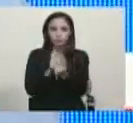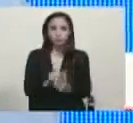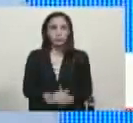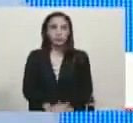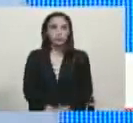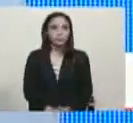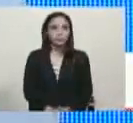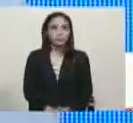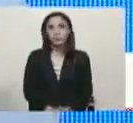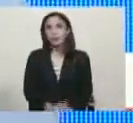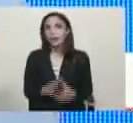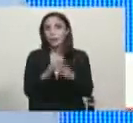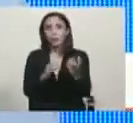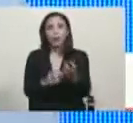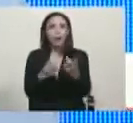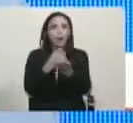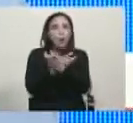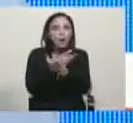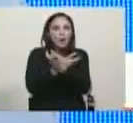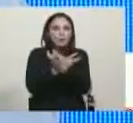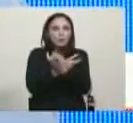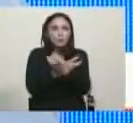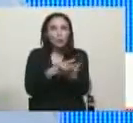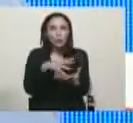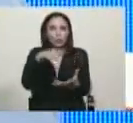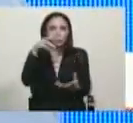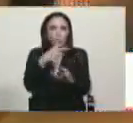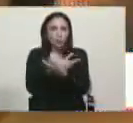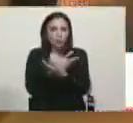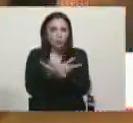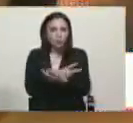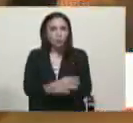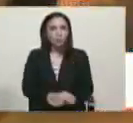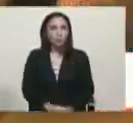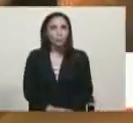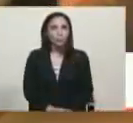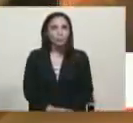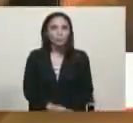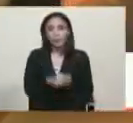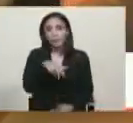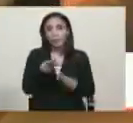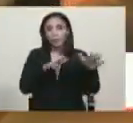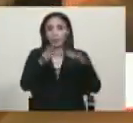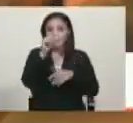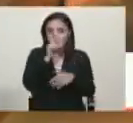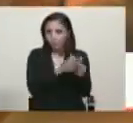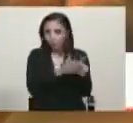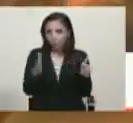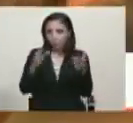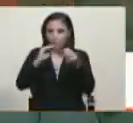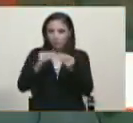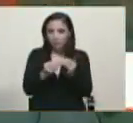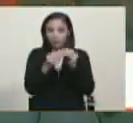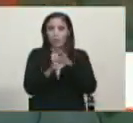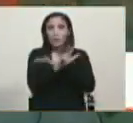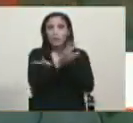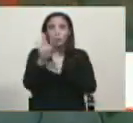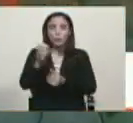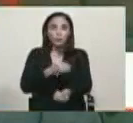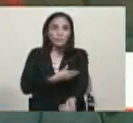En radiología, exámenes de radiología. En estos 13 años se han hecho